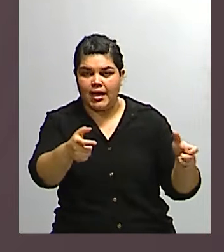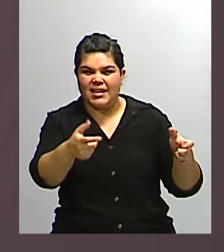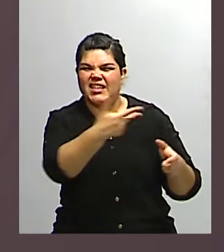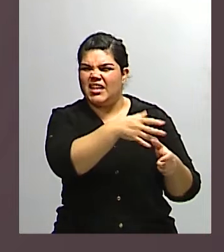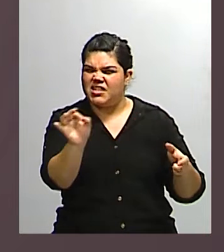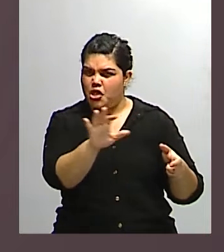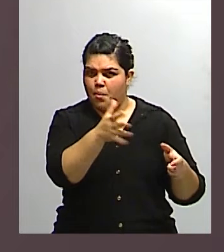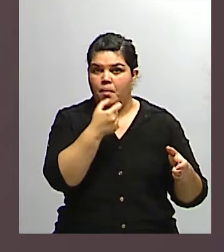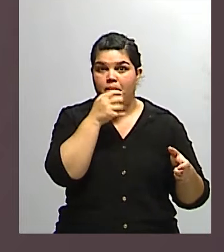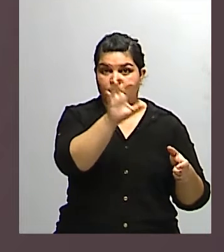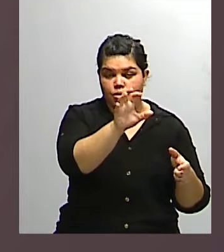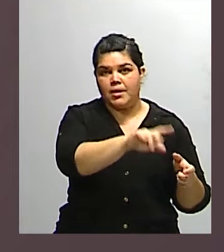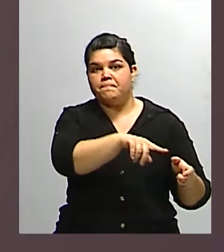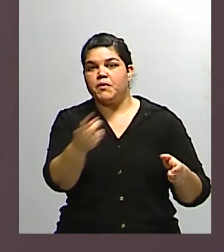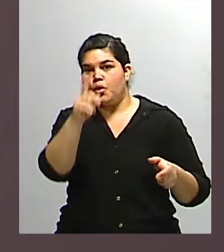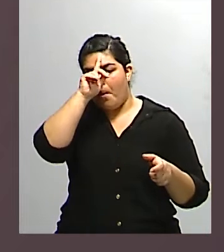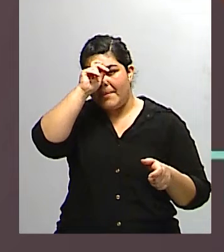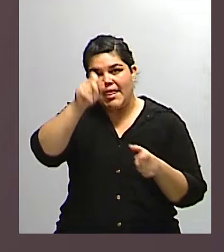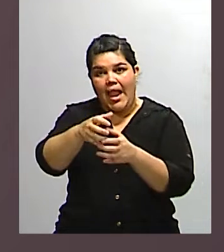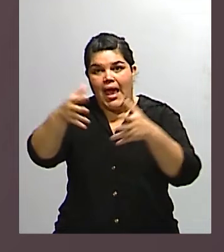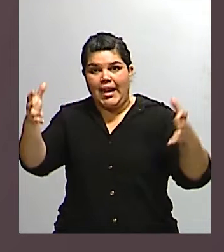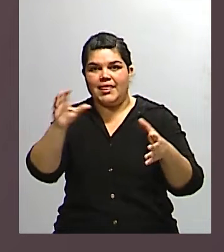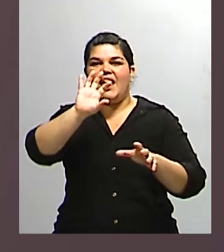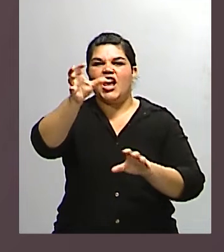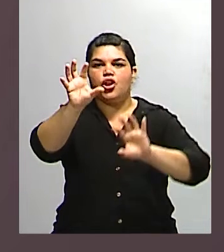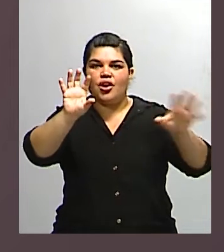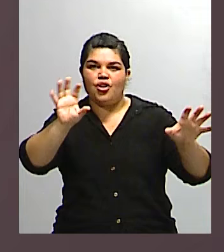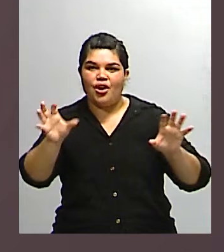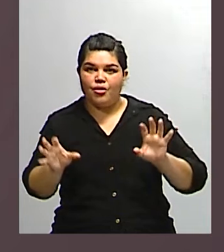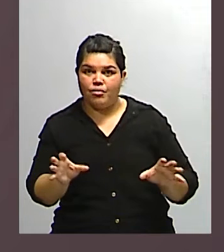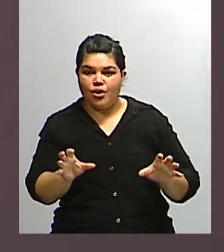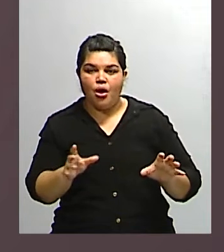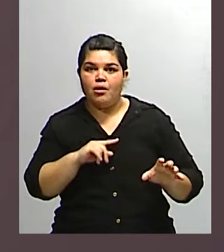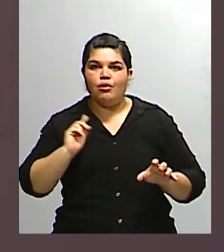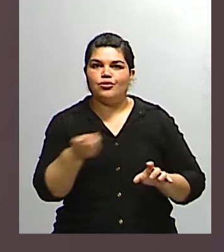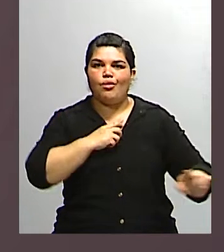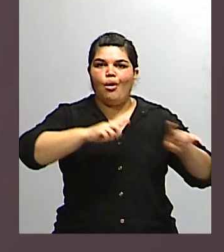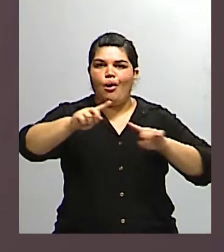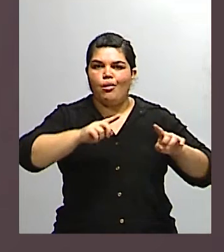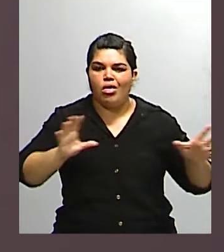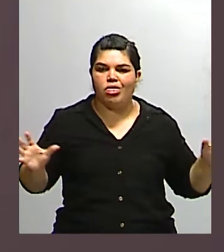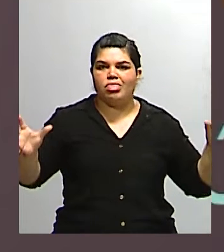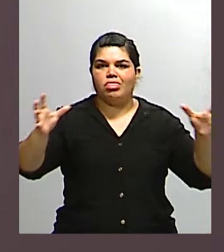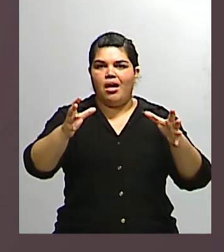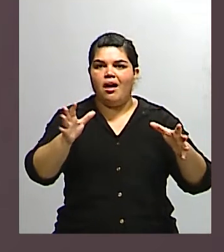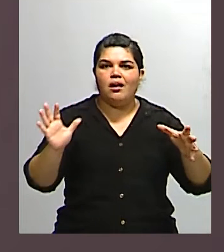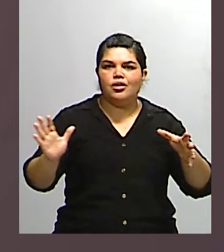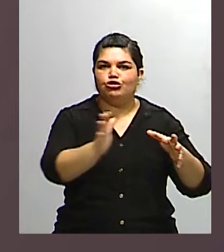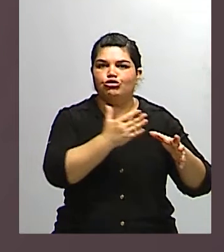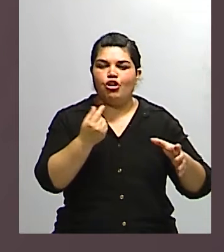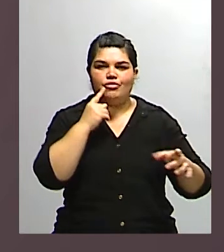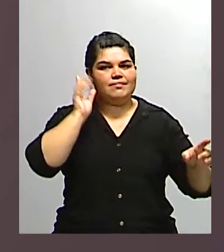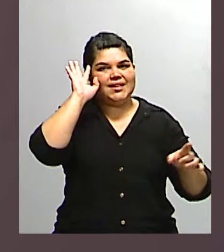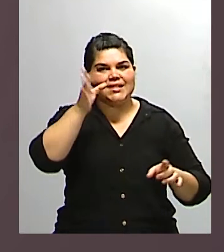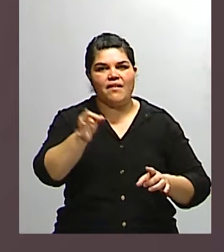la provincia, y los hospitales regionales, que es donde se realiza también muchas veces el diagnóstico y